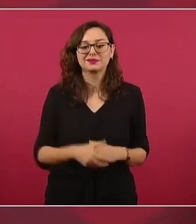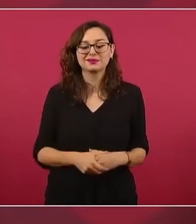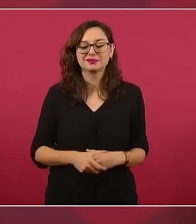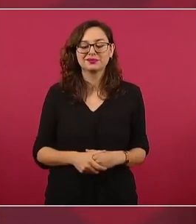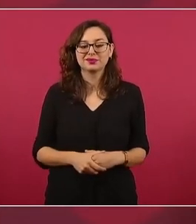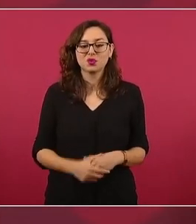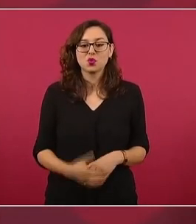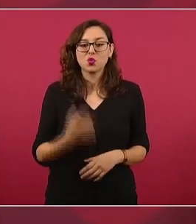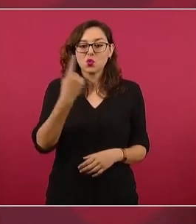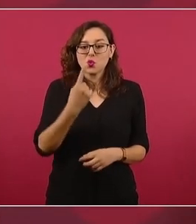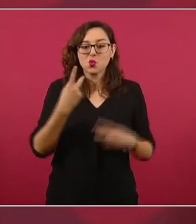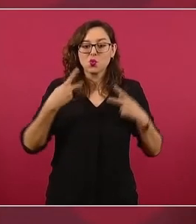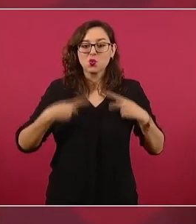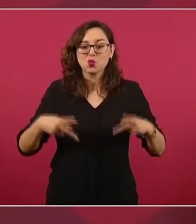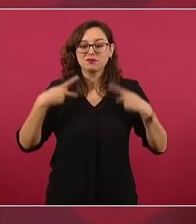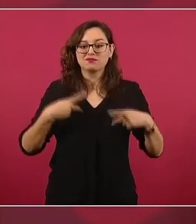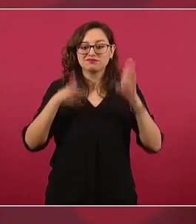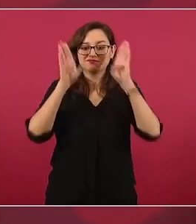se